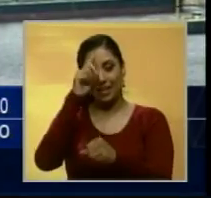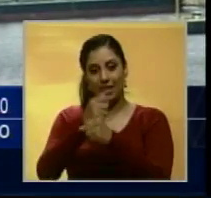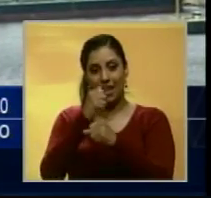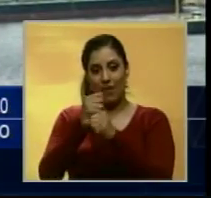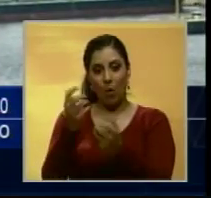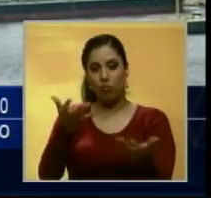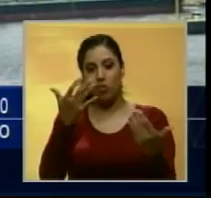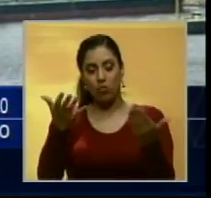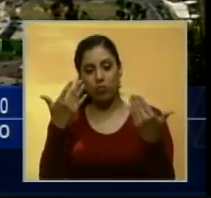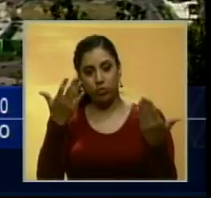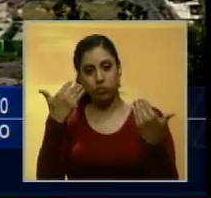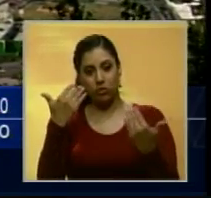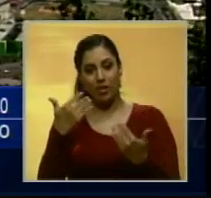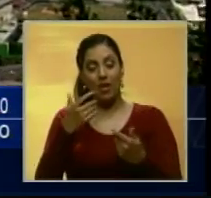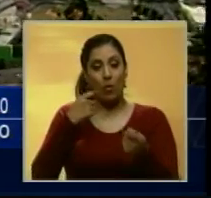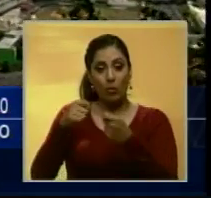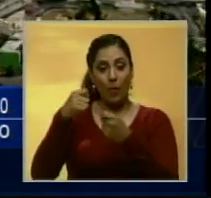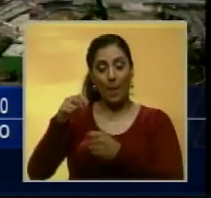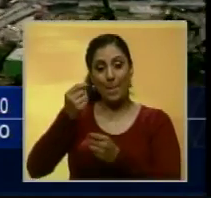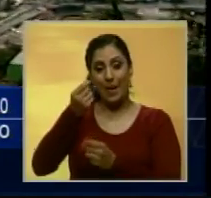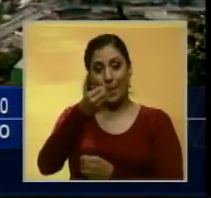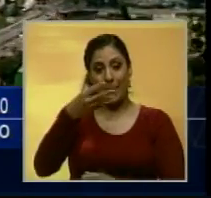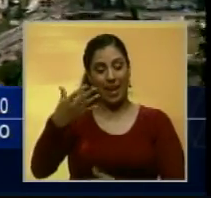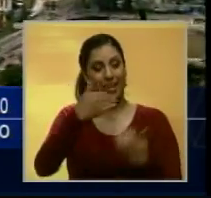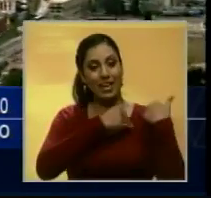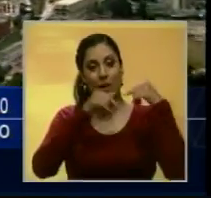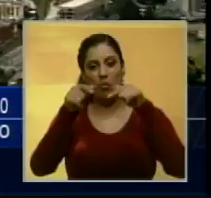de descarga directa. La distribución del maíz será